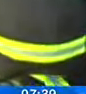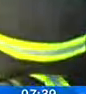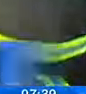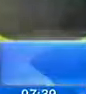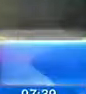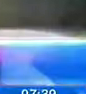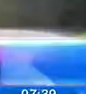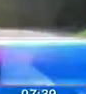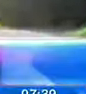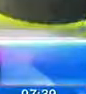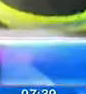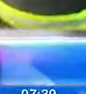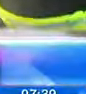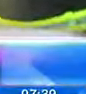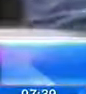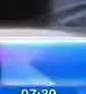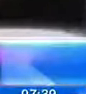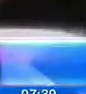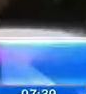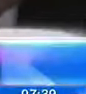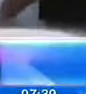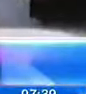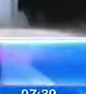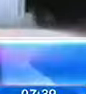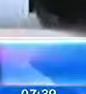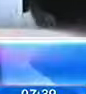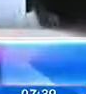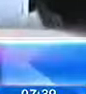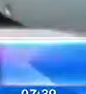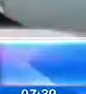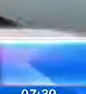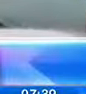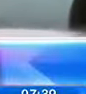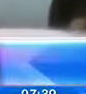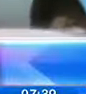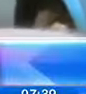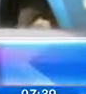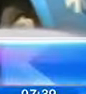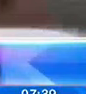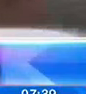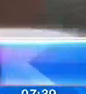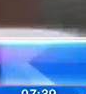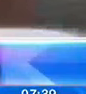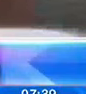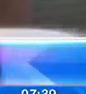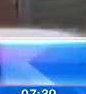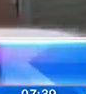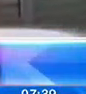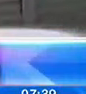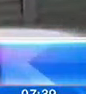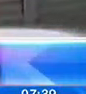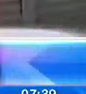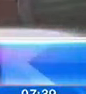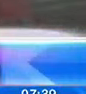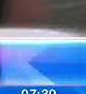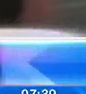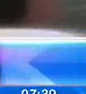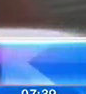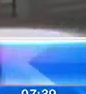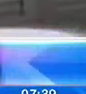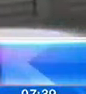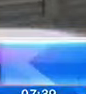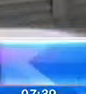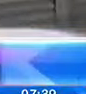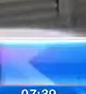Momento de hacer una pausa comercial, amigos televidentes, pero les contaremos al volver que el día de ayer dos buses de la cooperativa Alborada chocaron